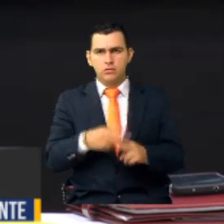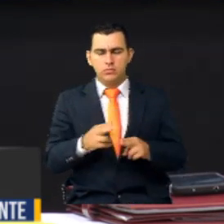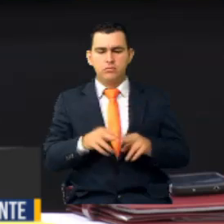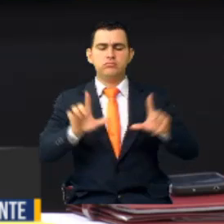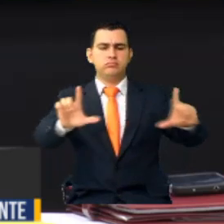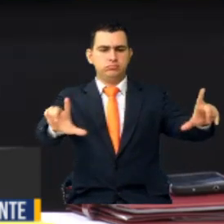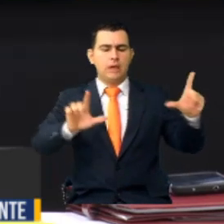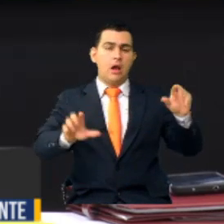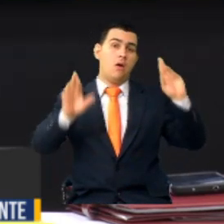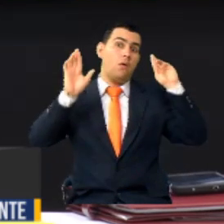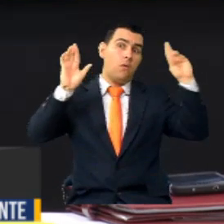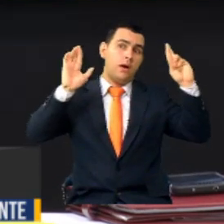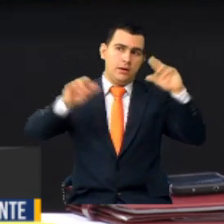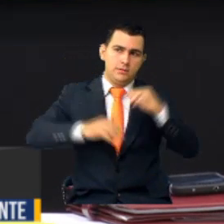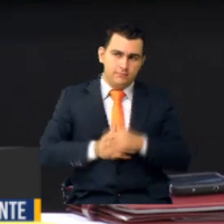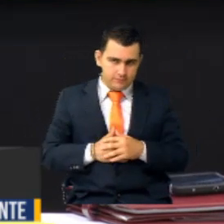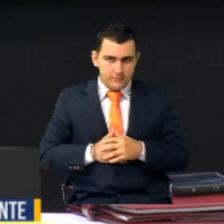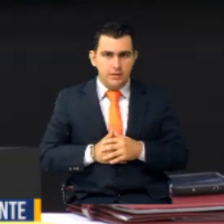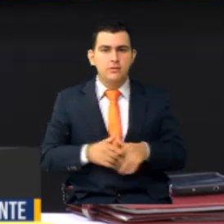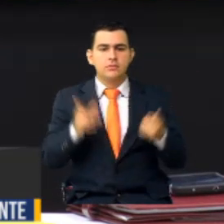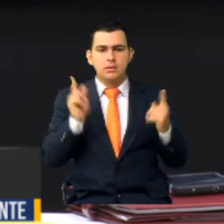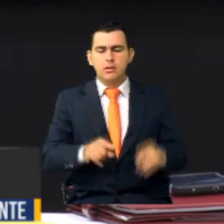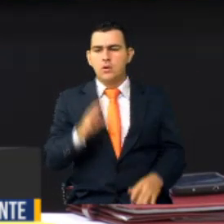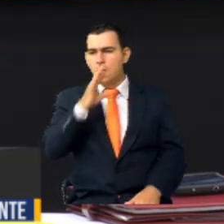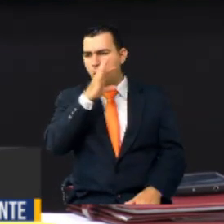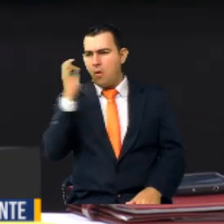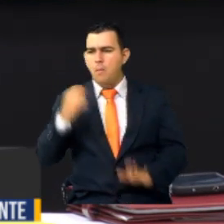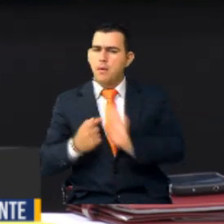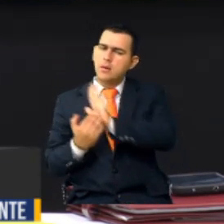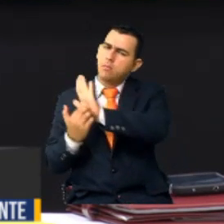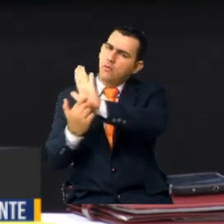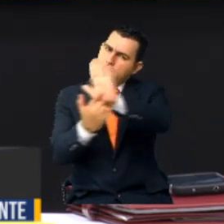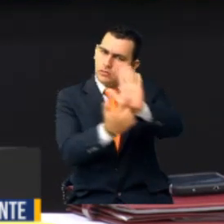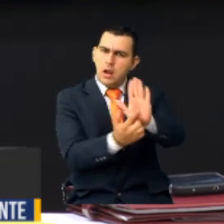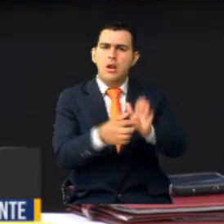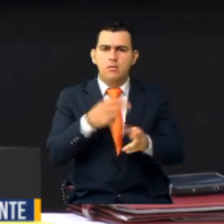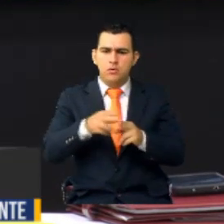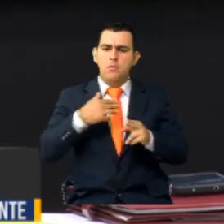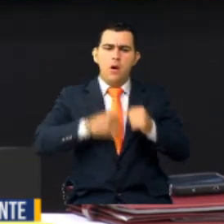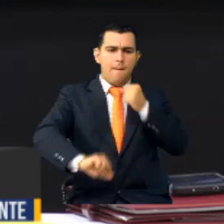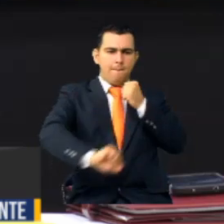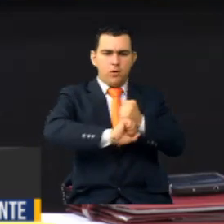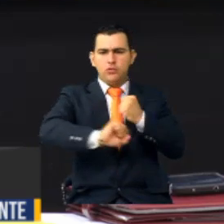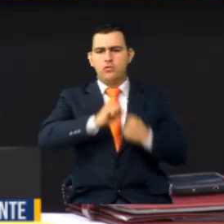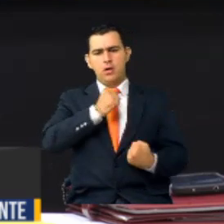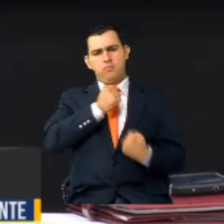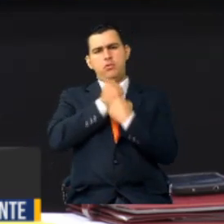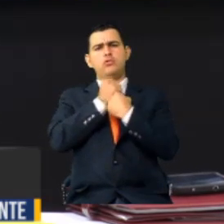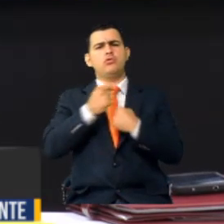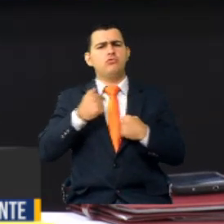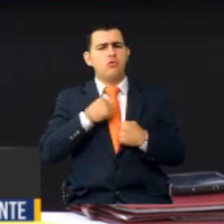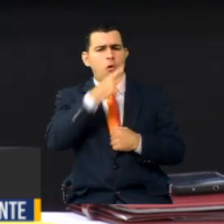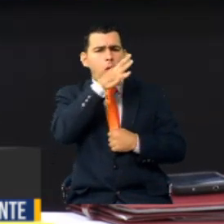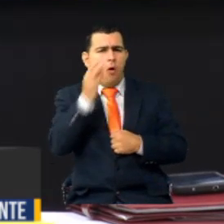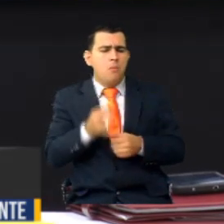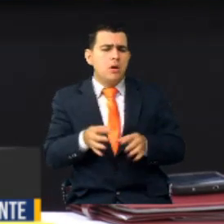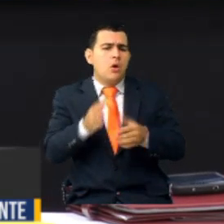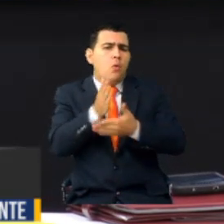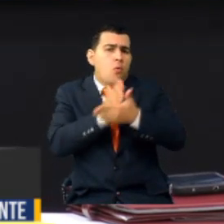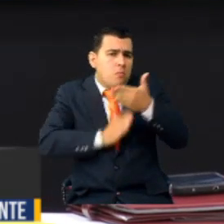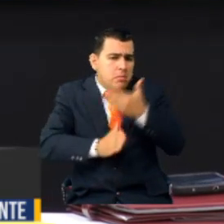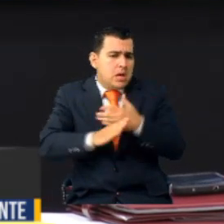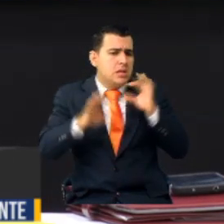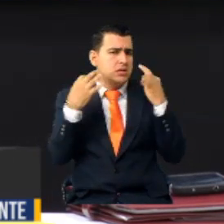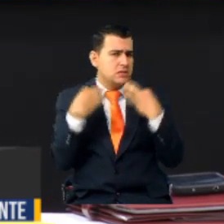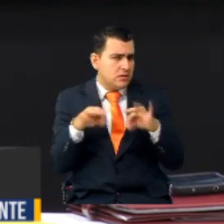universitario y seré también un ejemplo para muchos hombres y mujeres que hoy me están apoyando, porque un hombre humilde, sencillo, pero con valores y